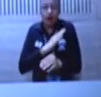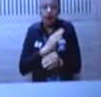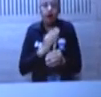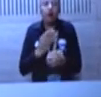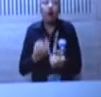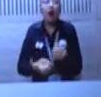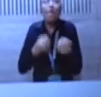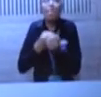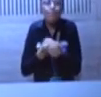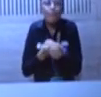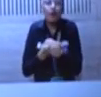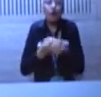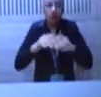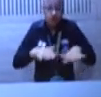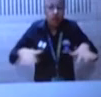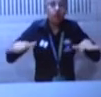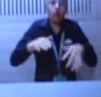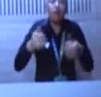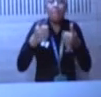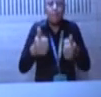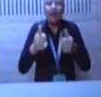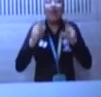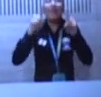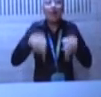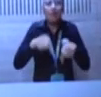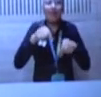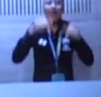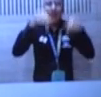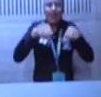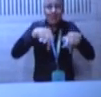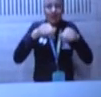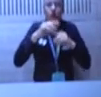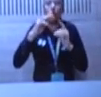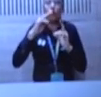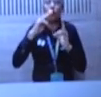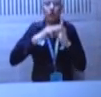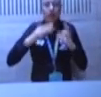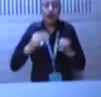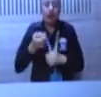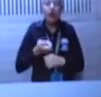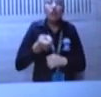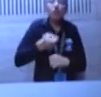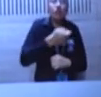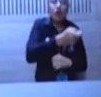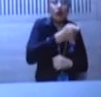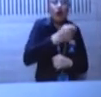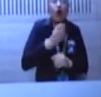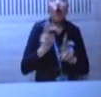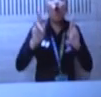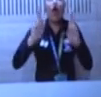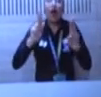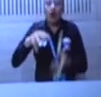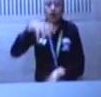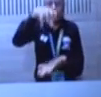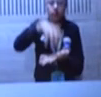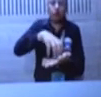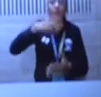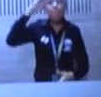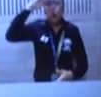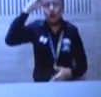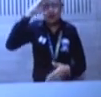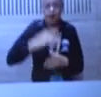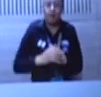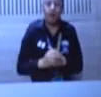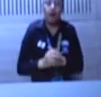de policía que le brinde seguridad a la zona le dé confianza a los estudiantes porque ya se activó otra vez vuelve ahorita la semana entrante son 25,000